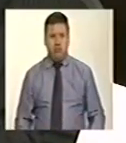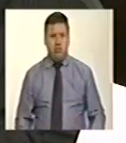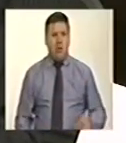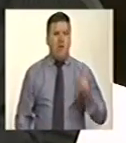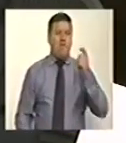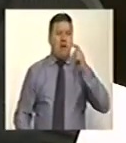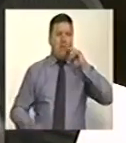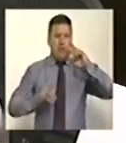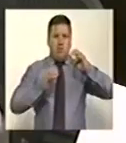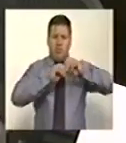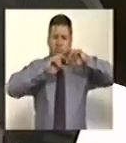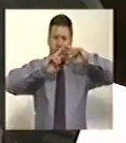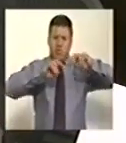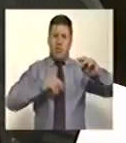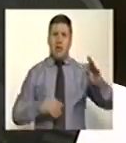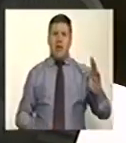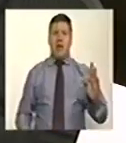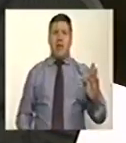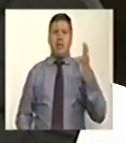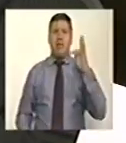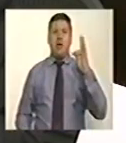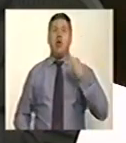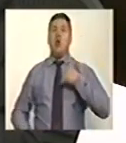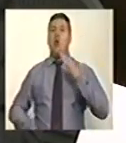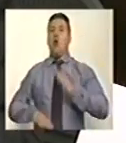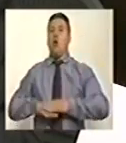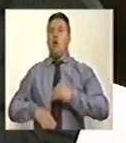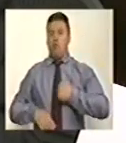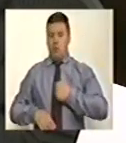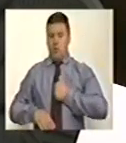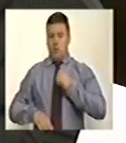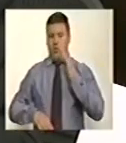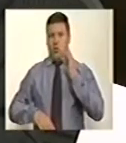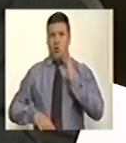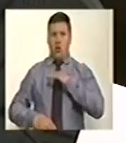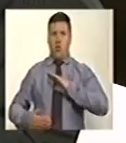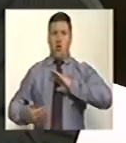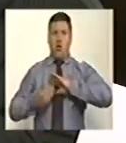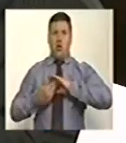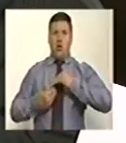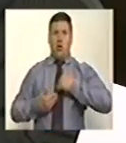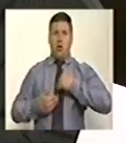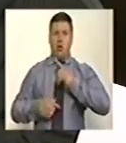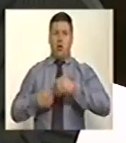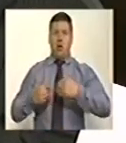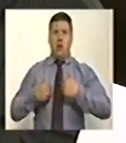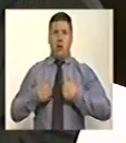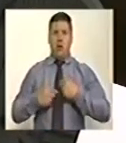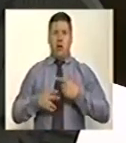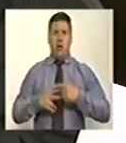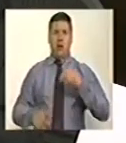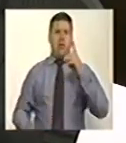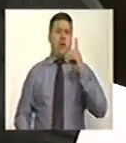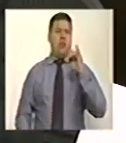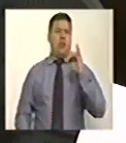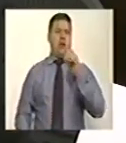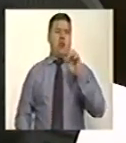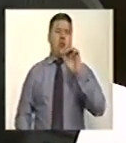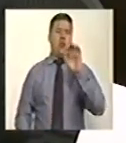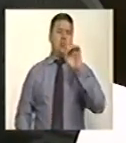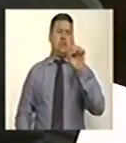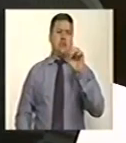investigar de la testigo que se autoincriminó para acusar a Diego Palacio y a Sabas